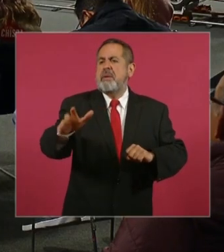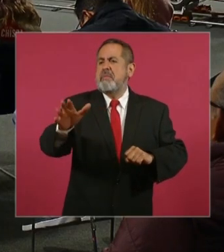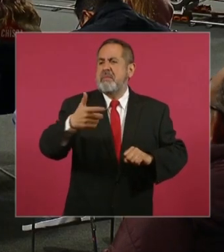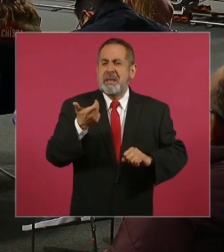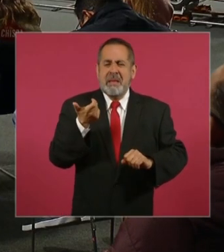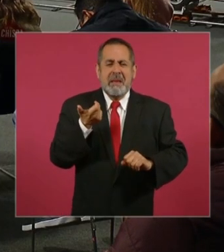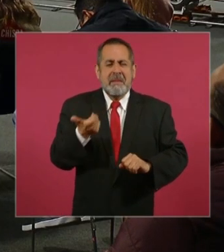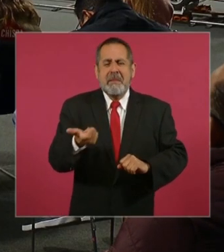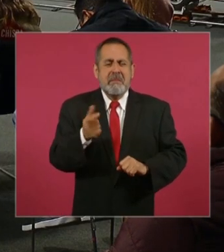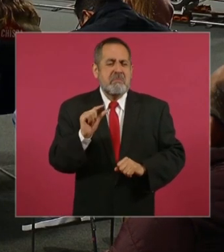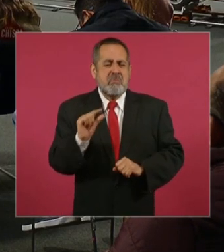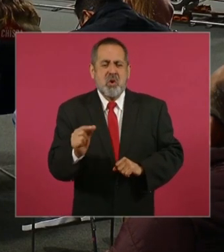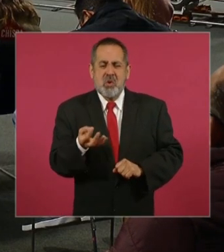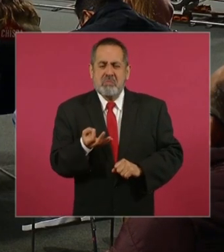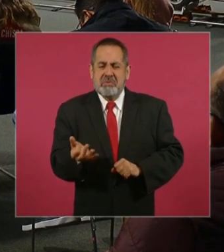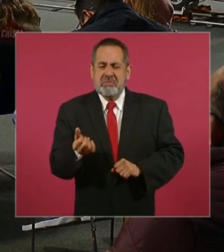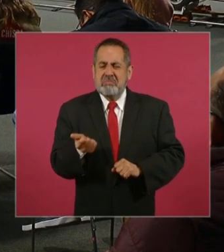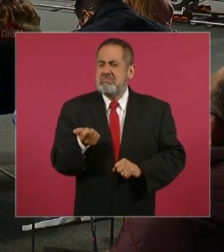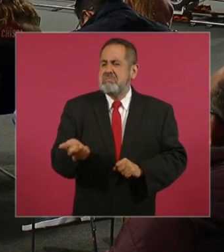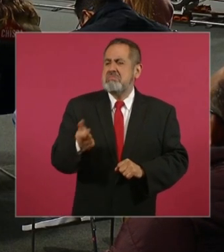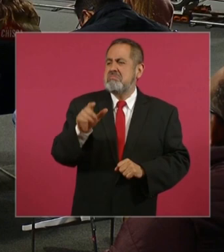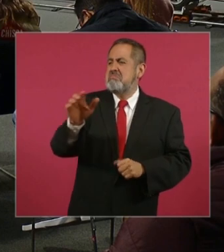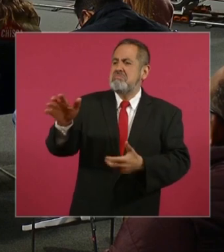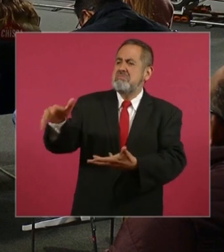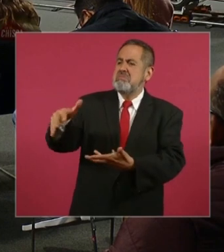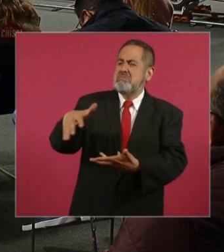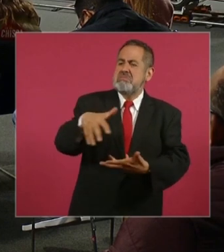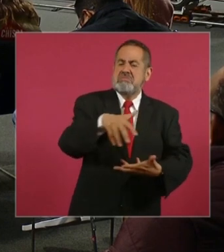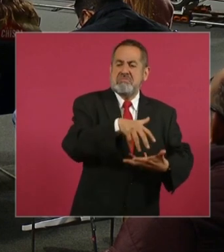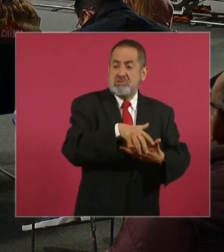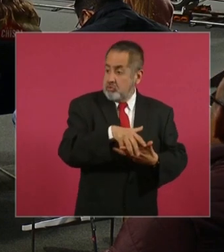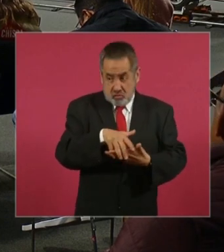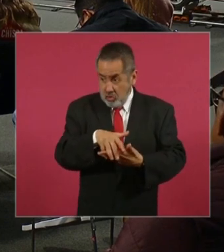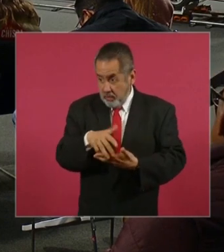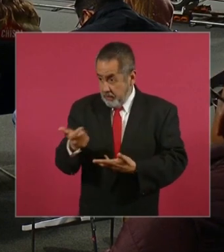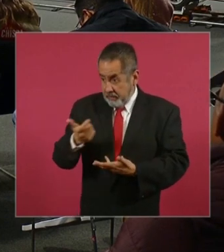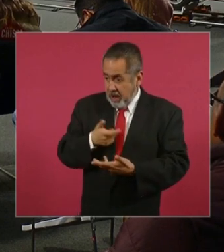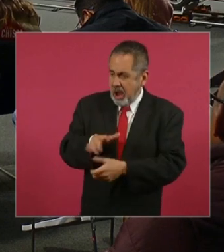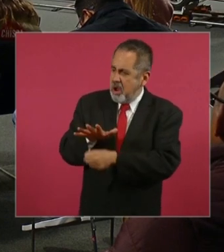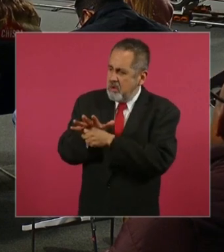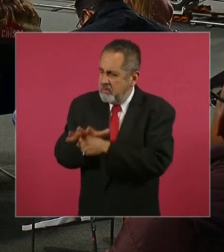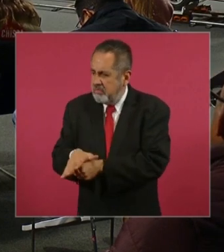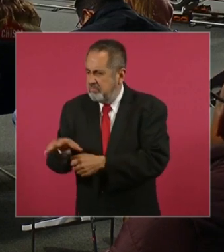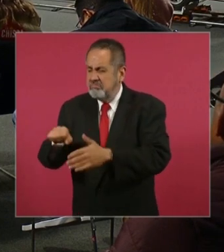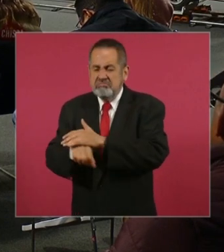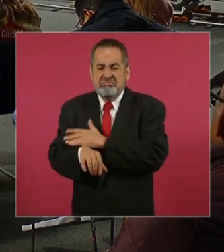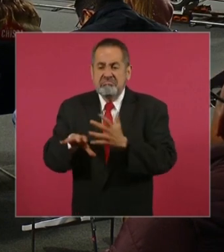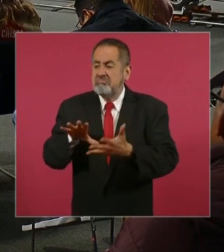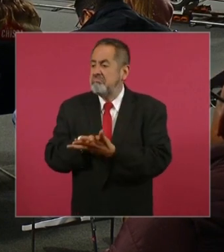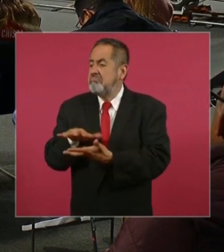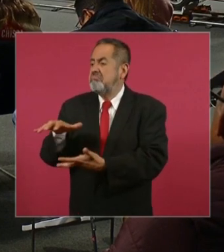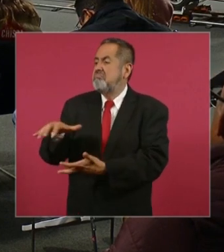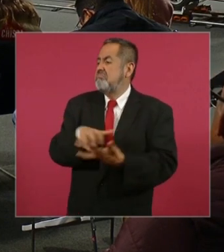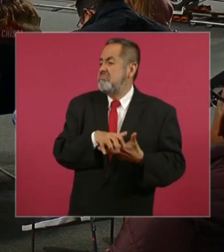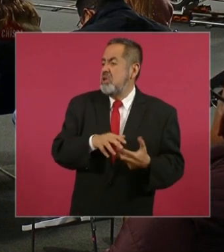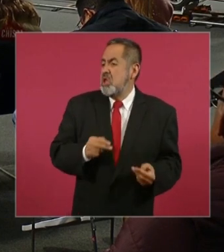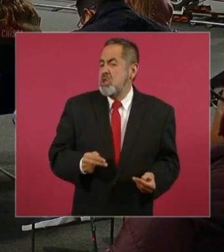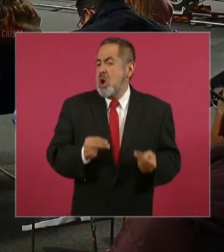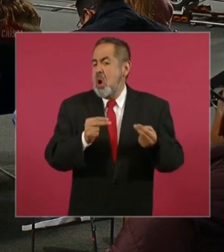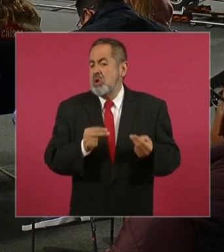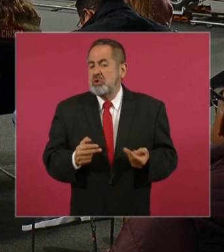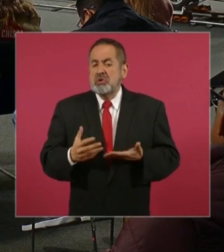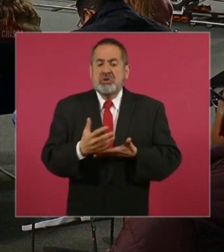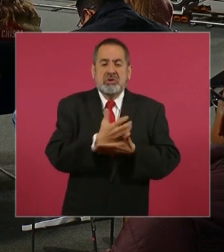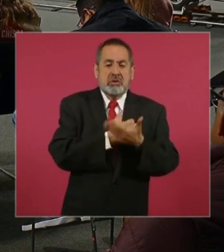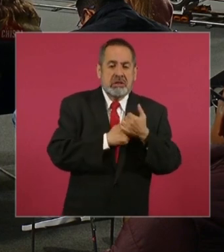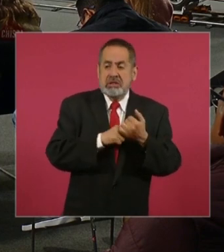precios infames, reprimiendo, persiguiendo, encarcelando y exiliando a quienes se oponen a ser despojados de su